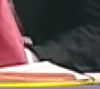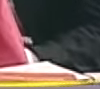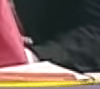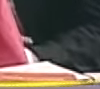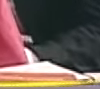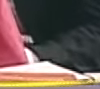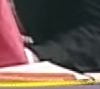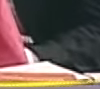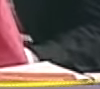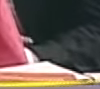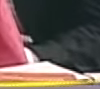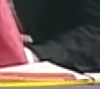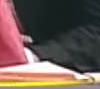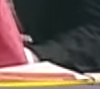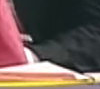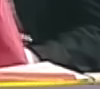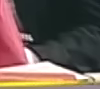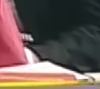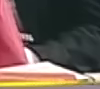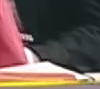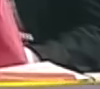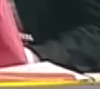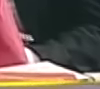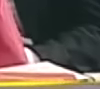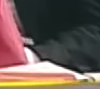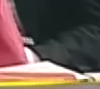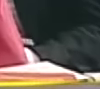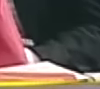la condena